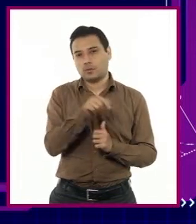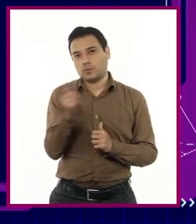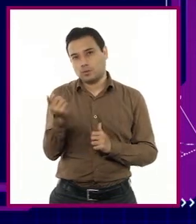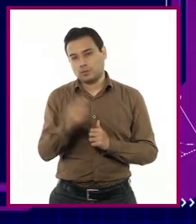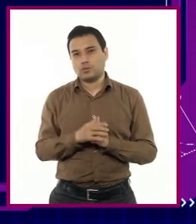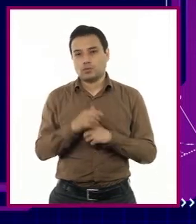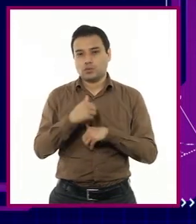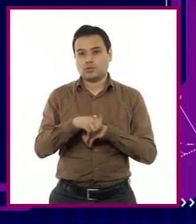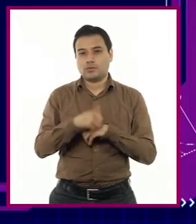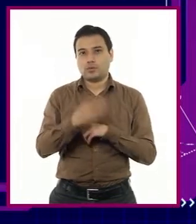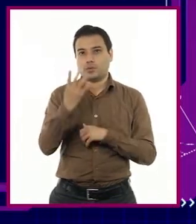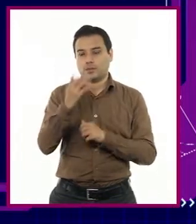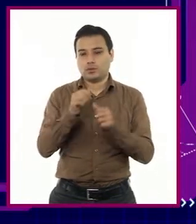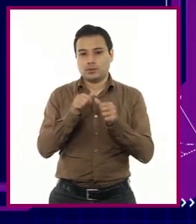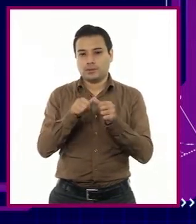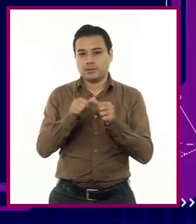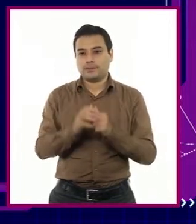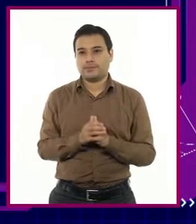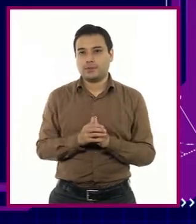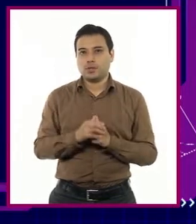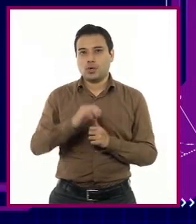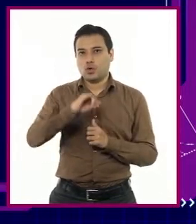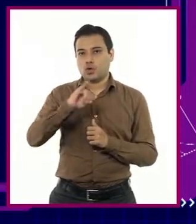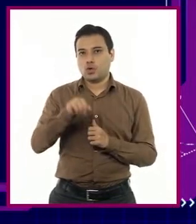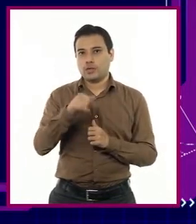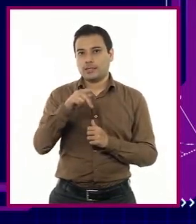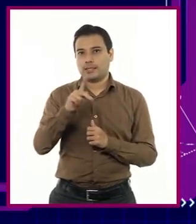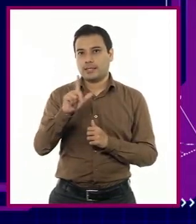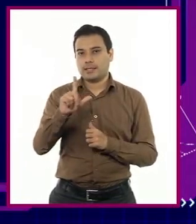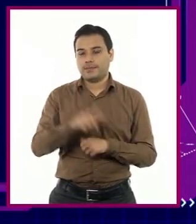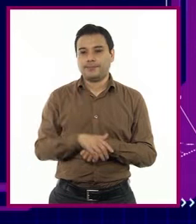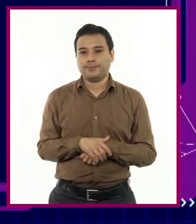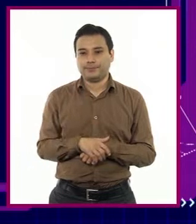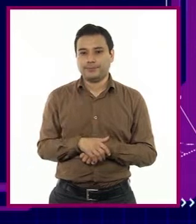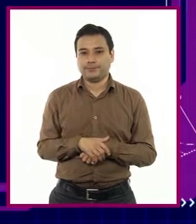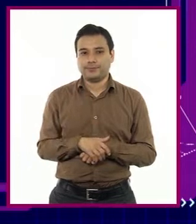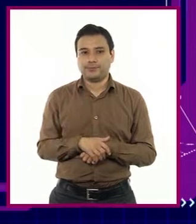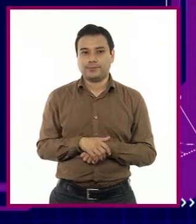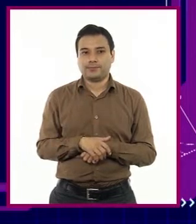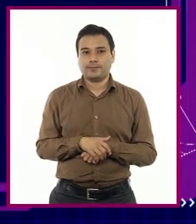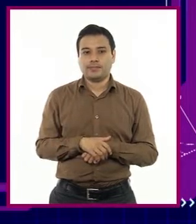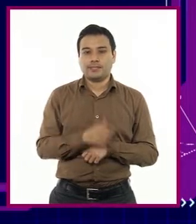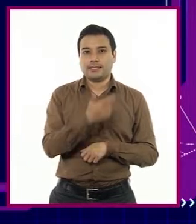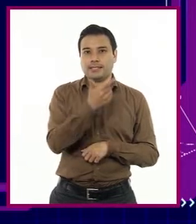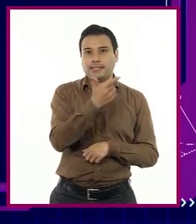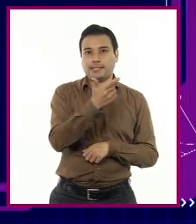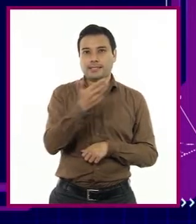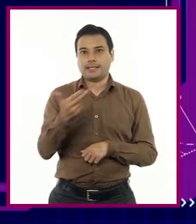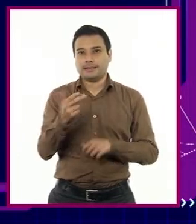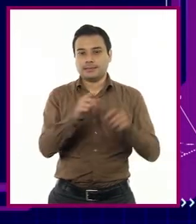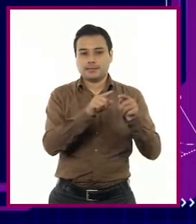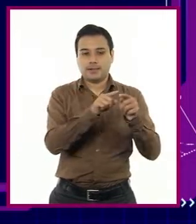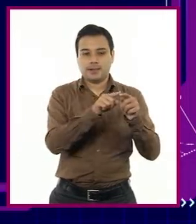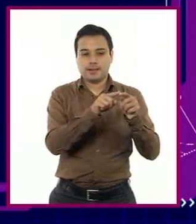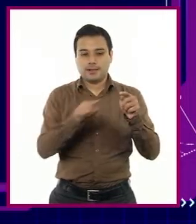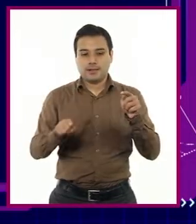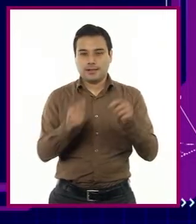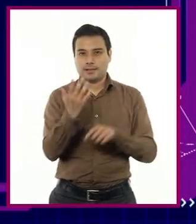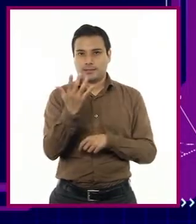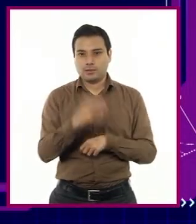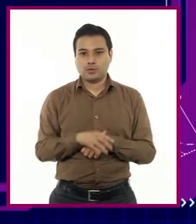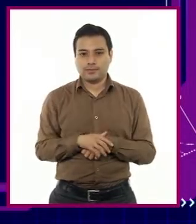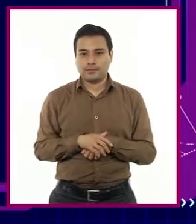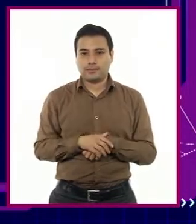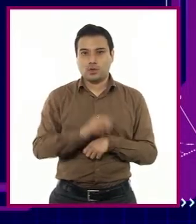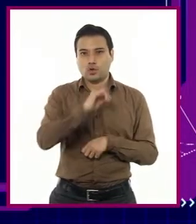con las letras J, K, L. El lado GH mide 5 al igual que el lado JK. De